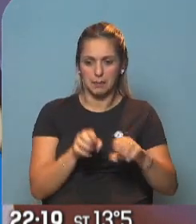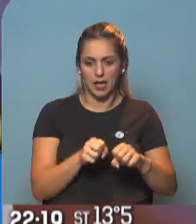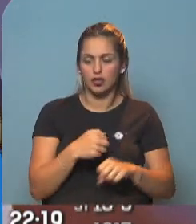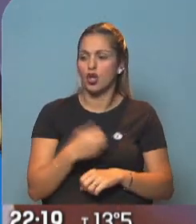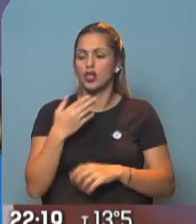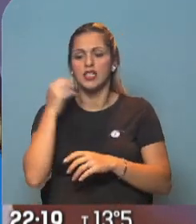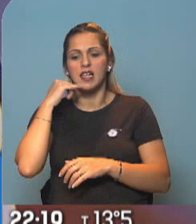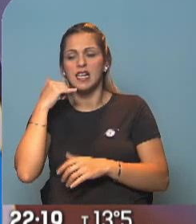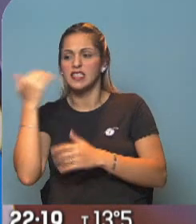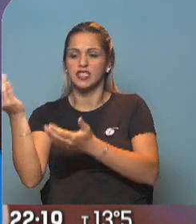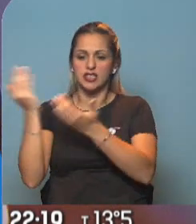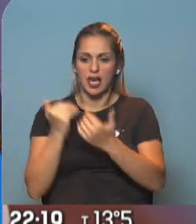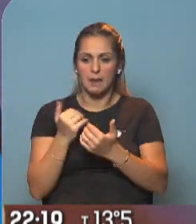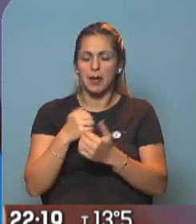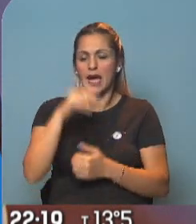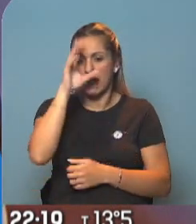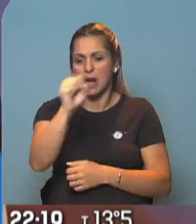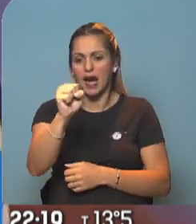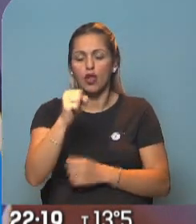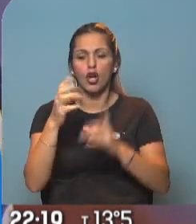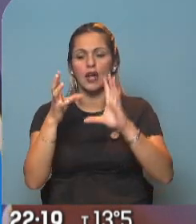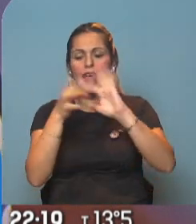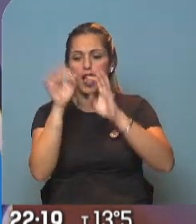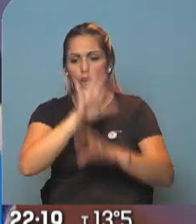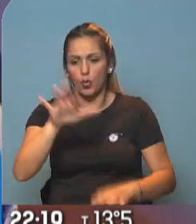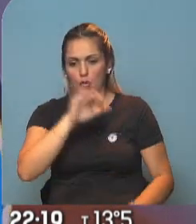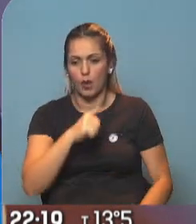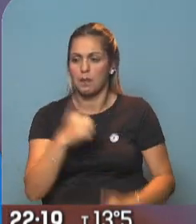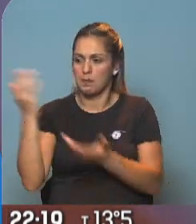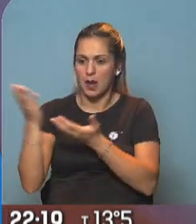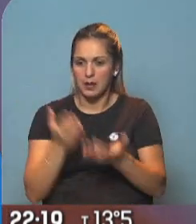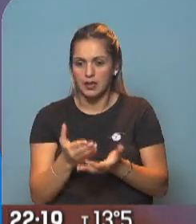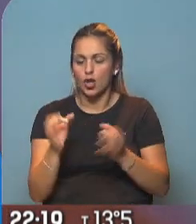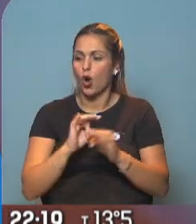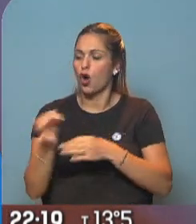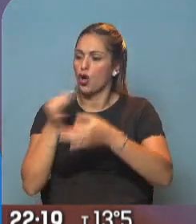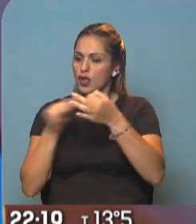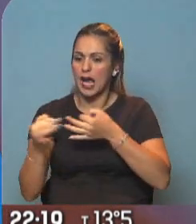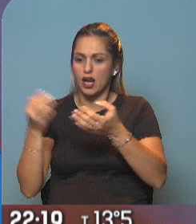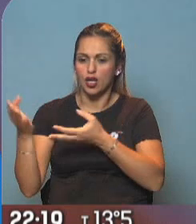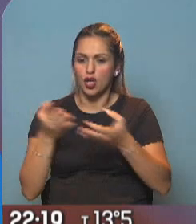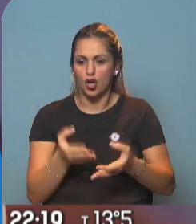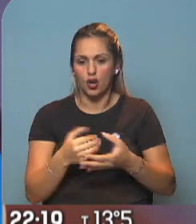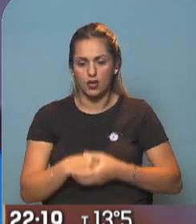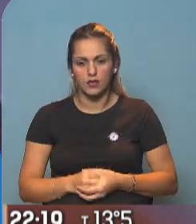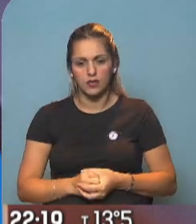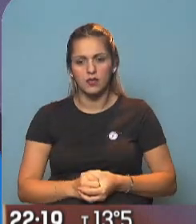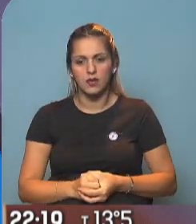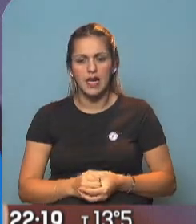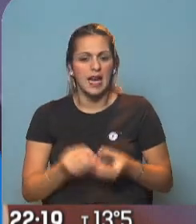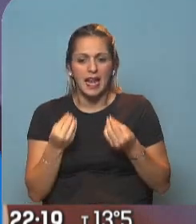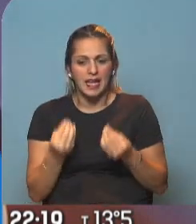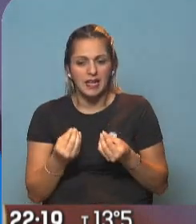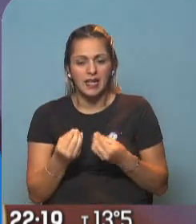para hablar de inversiones, si Maduro llama a un diálogo como lo ha hecho tantas veces, ¿en dónde